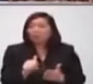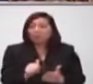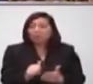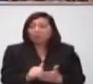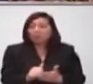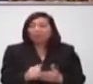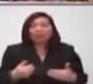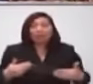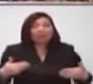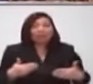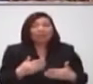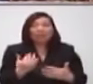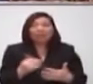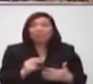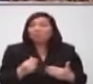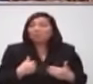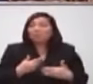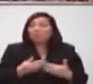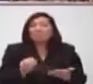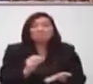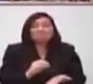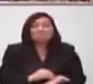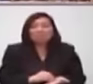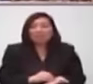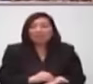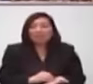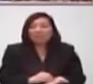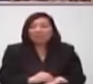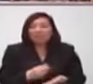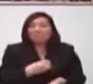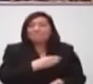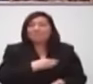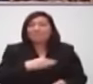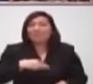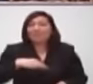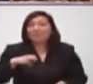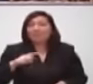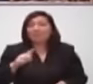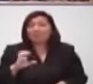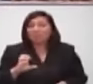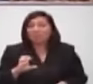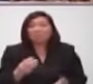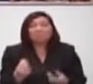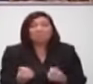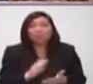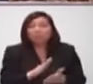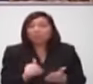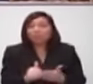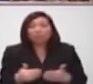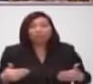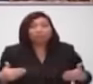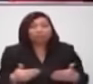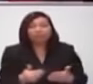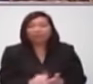zona de la carretera central, que ya no podemos seguir más porque eso compete al Ministerio de Transporte, va a agilizar todo el